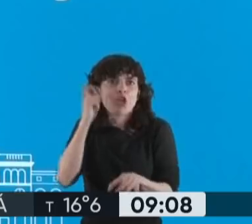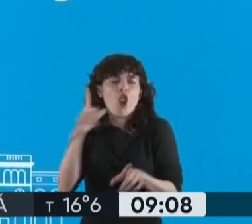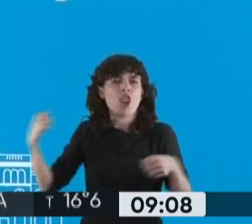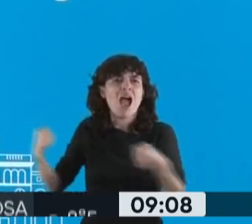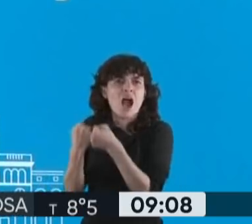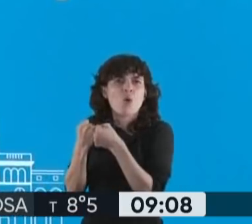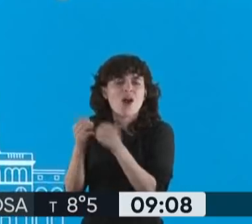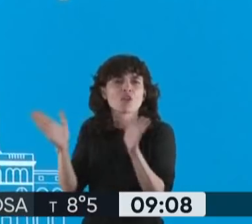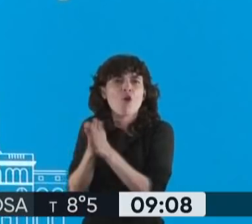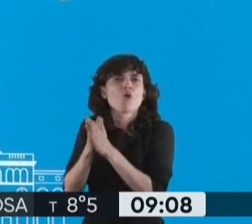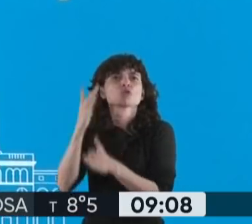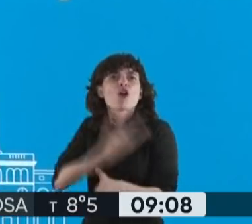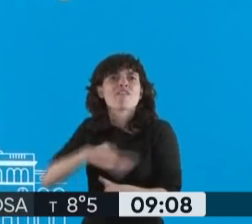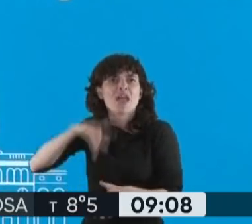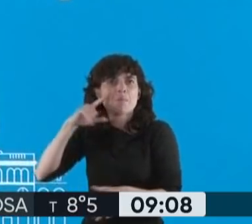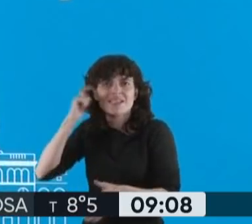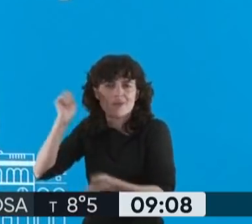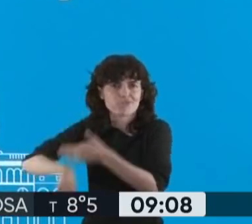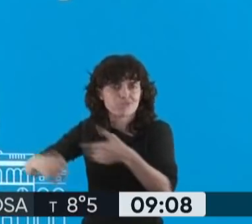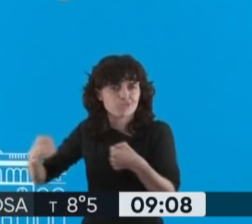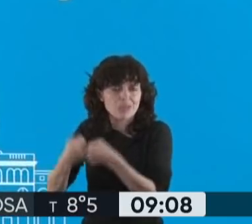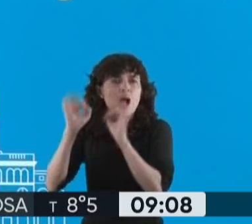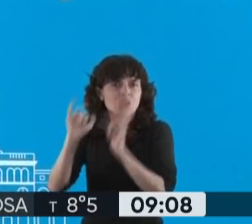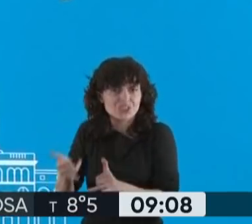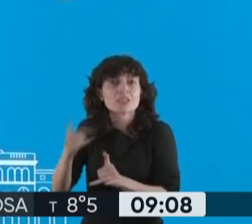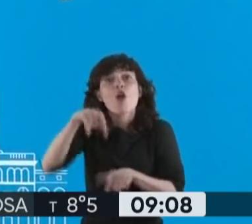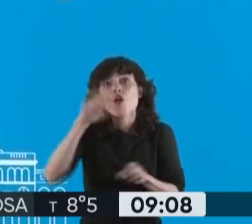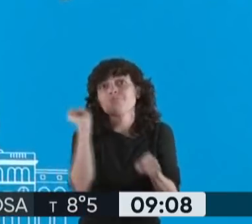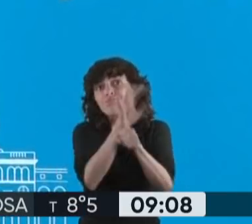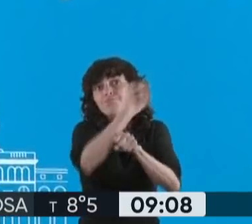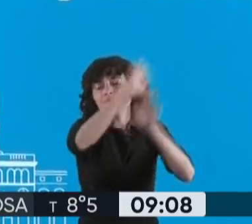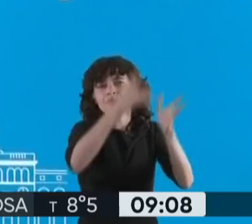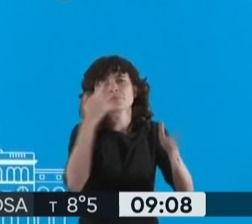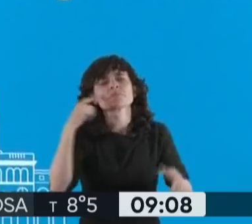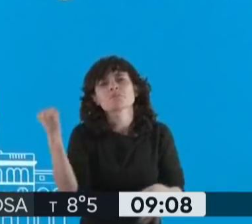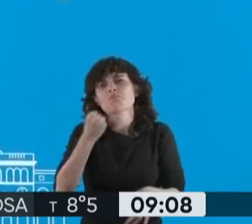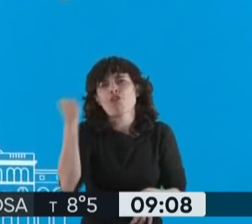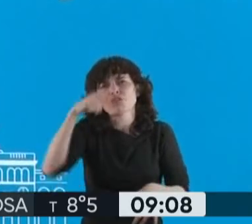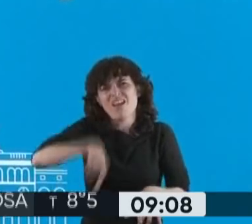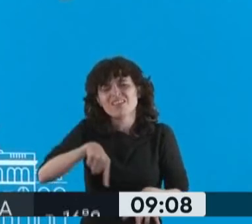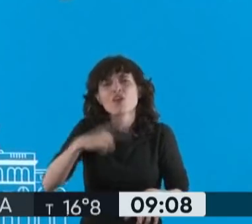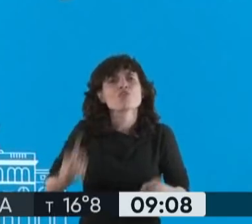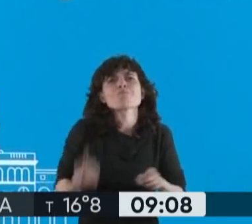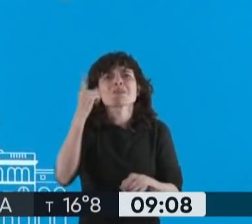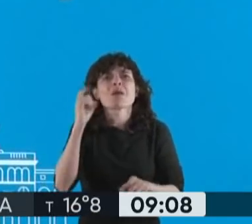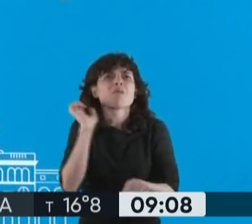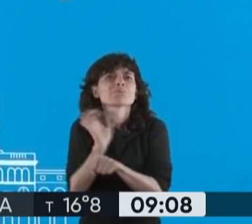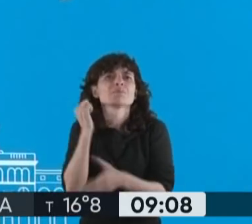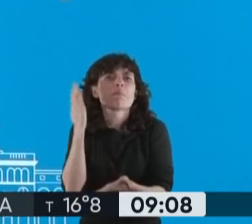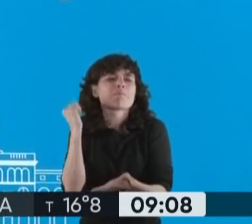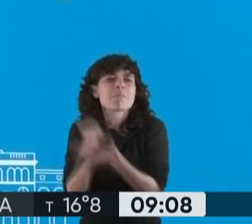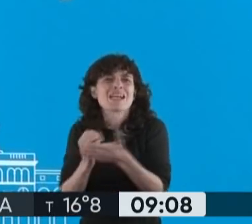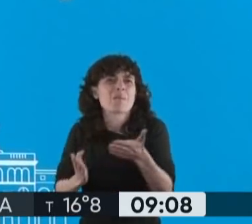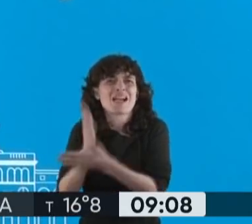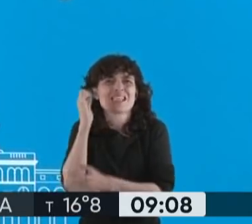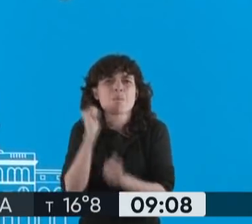argentino con el staff del Fondo Monetario Internacional. Nos parece importantísimo remarcar que por primera vez en la historia de Argentina este debate